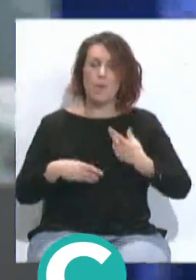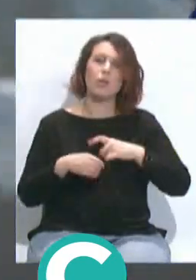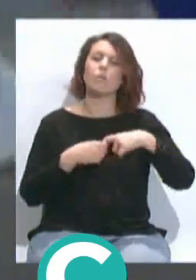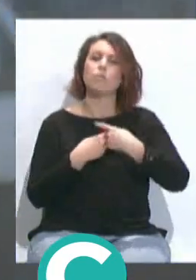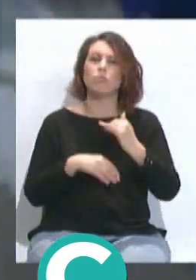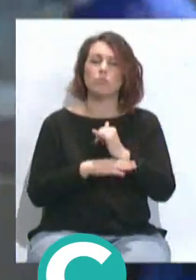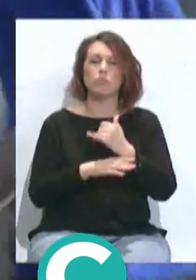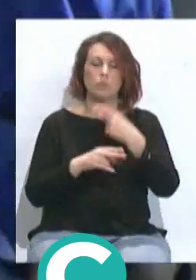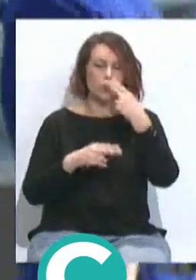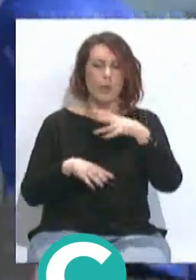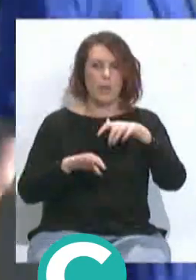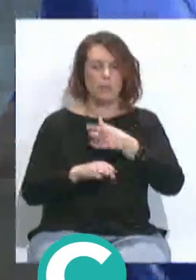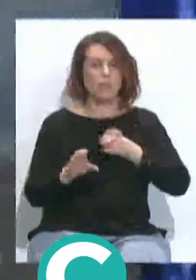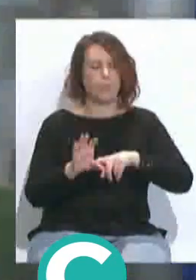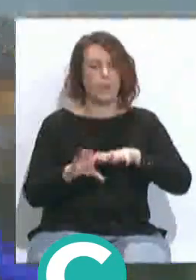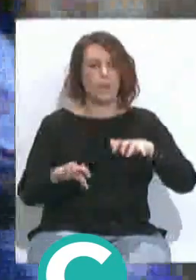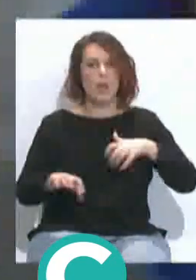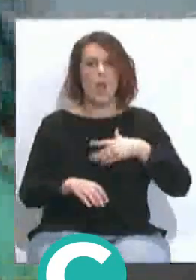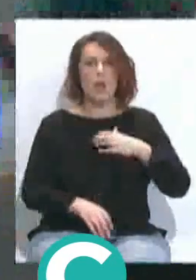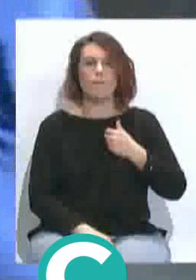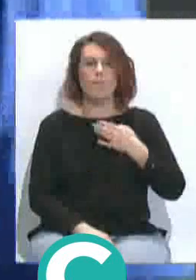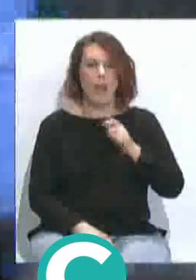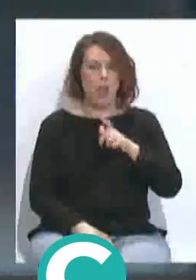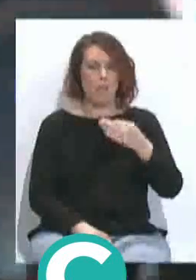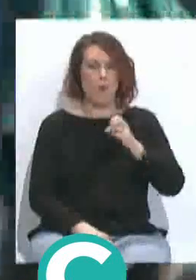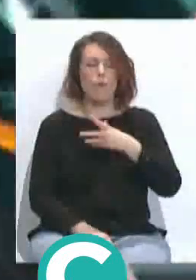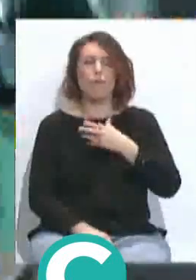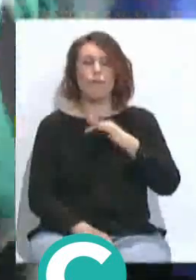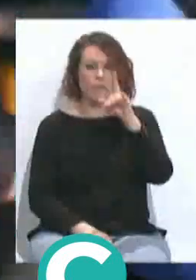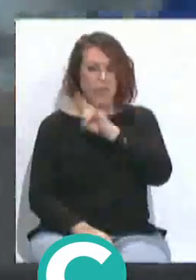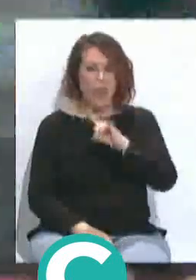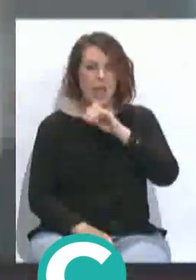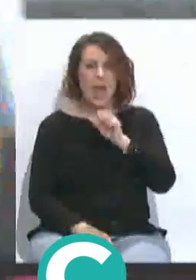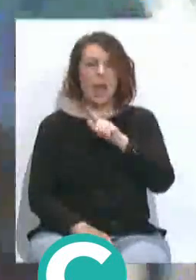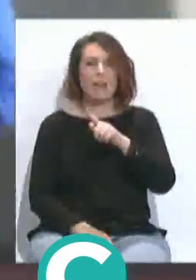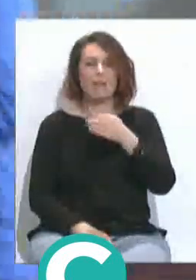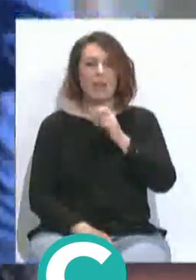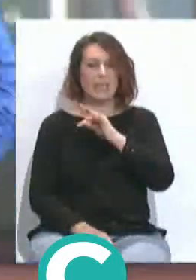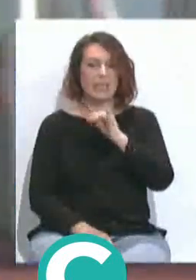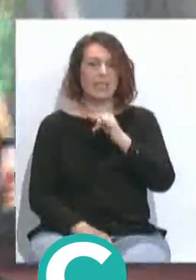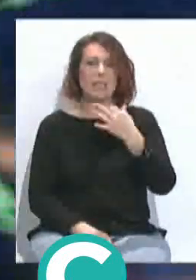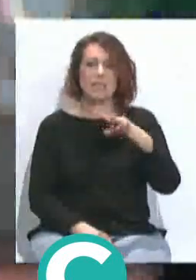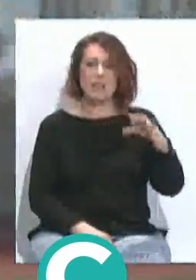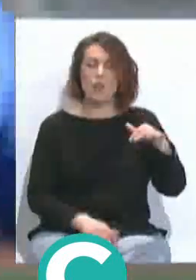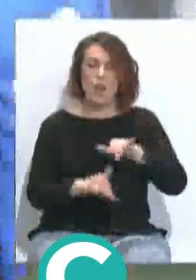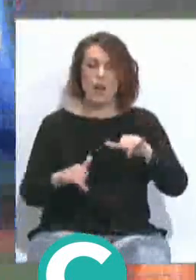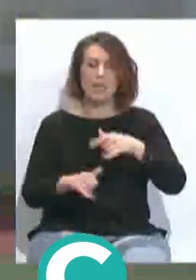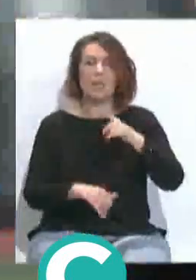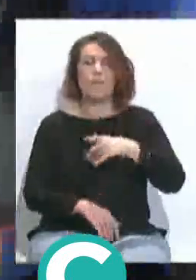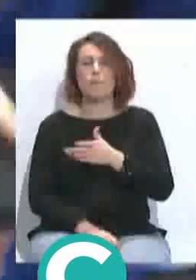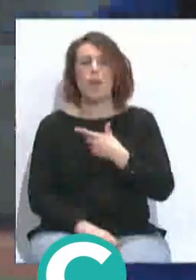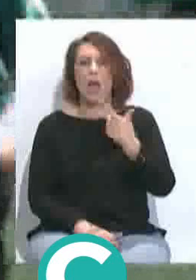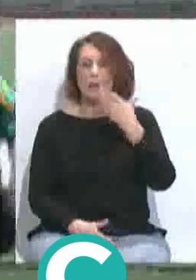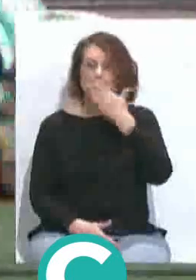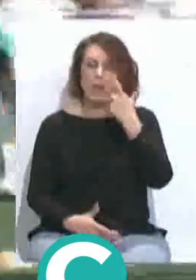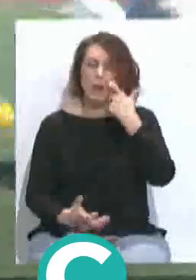mayoría de los institutos públicos gaditanos el conelio balbo el manuel de falla el rafael alberti san severiano la caleta y la escuela